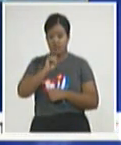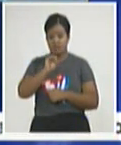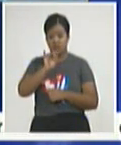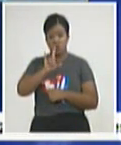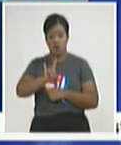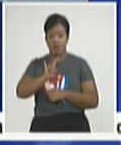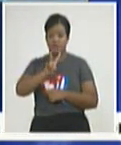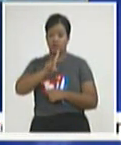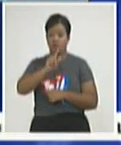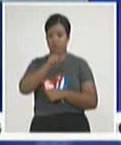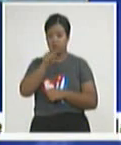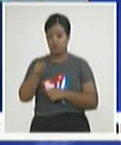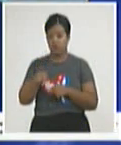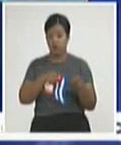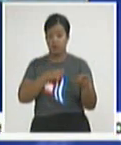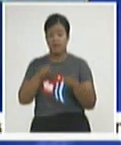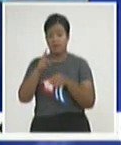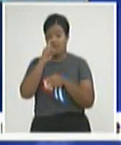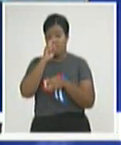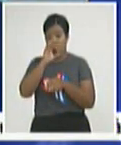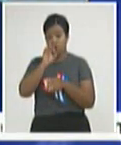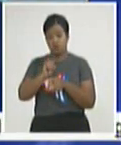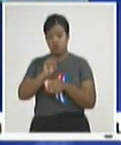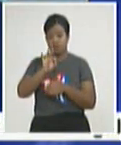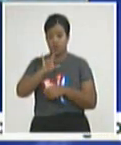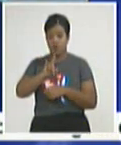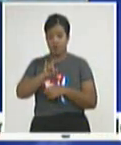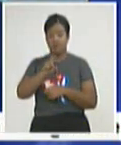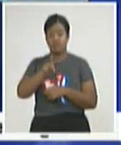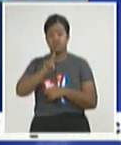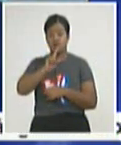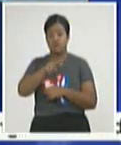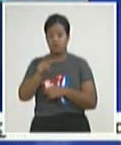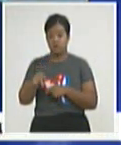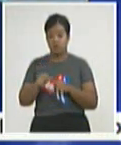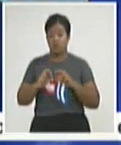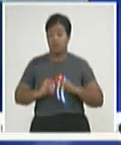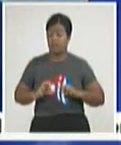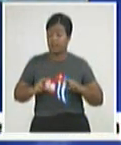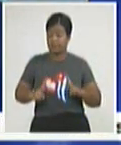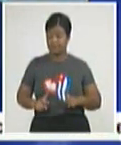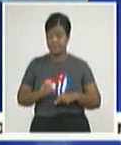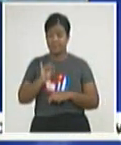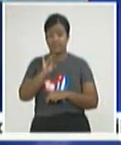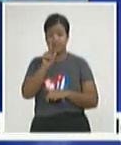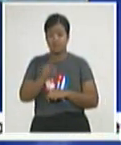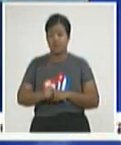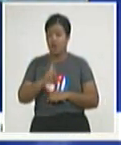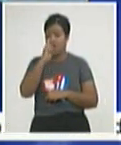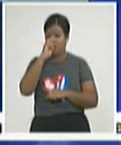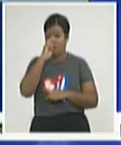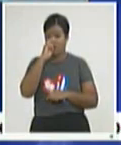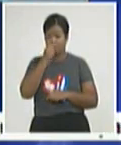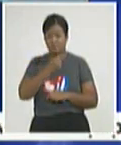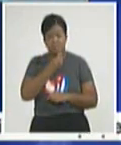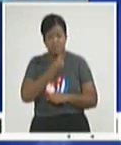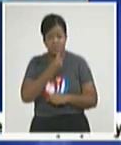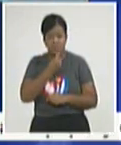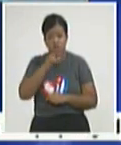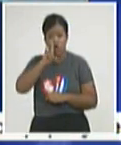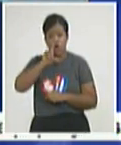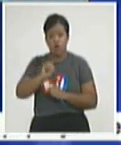80 y 89, 19, y nuevamente fallecen 7 personas de 90 años y más.